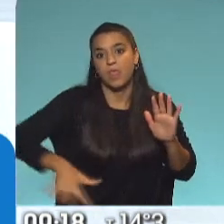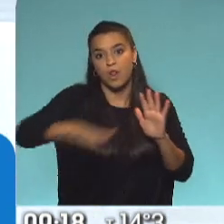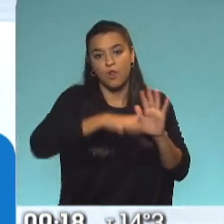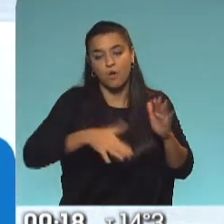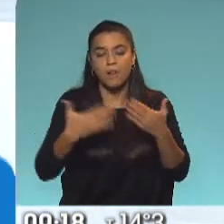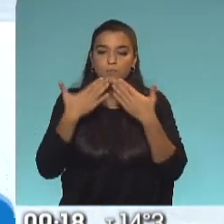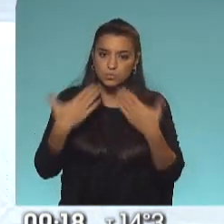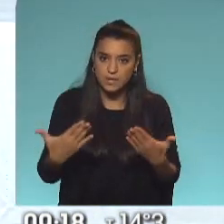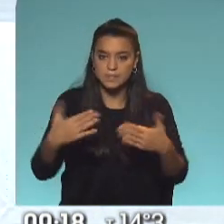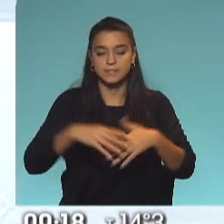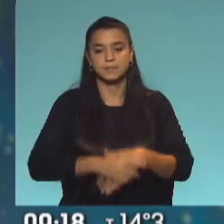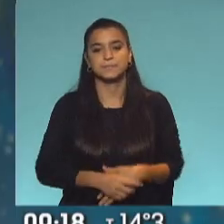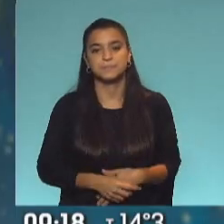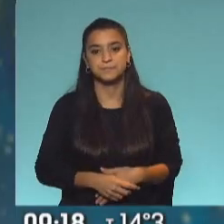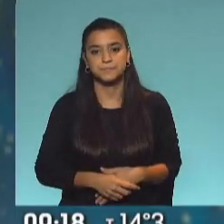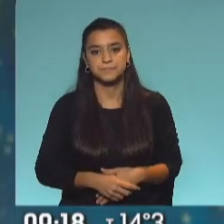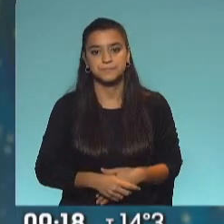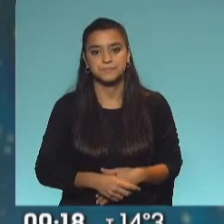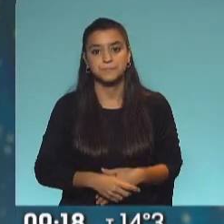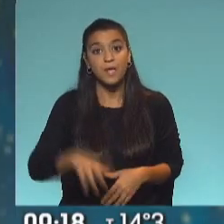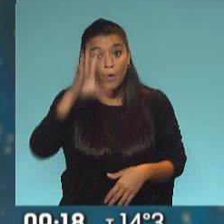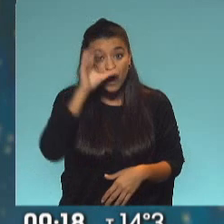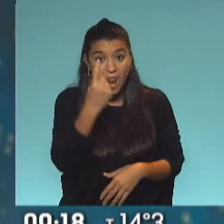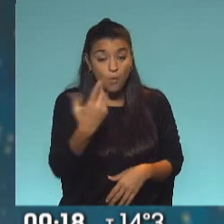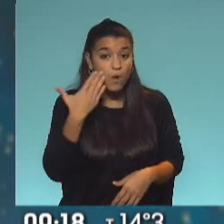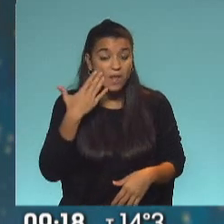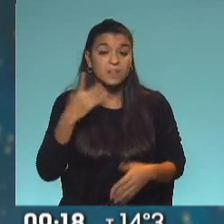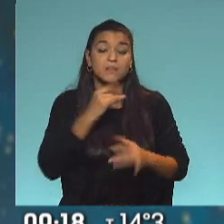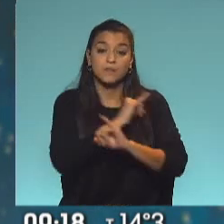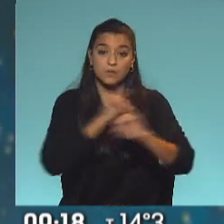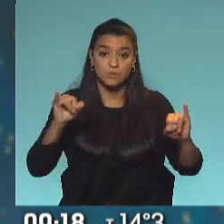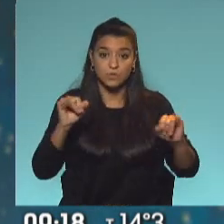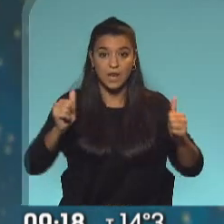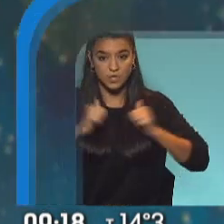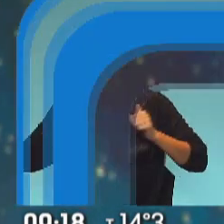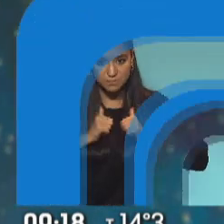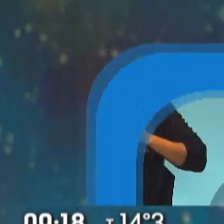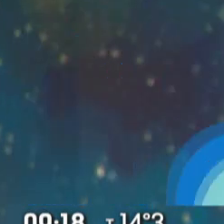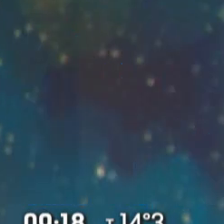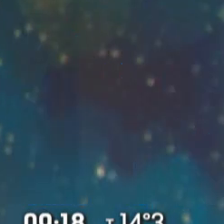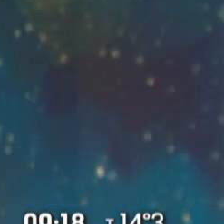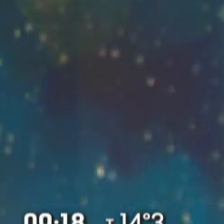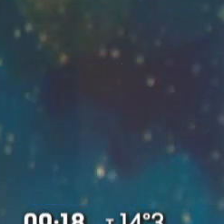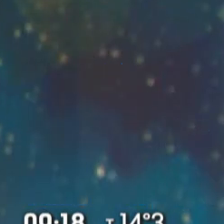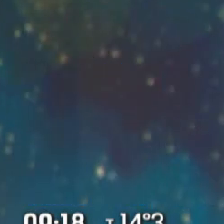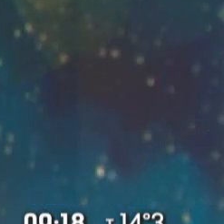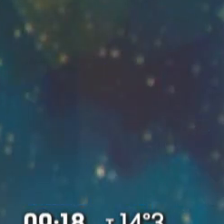muchas gracias recuerda las 13 segunda edición de noticias los esperamos hasta luego